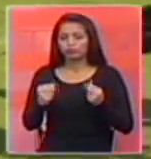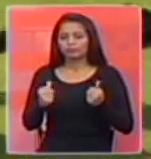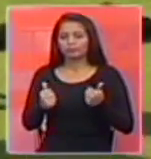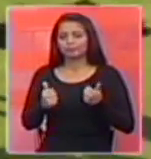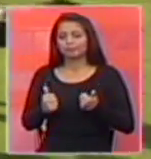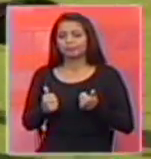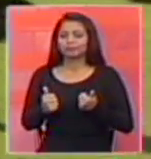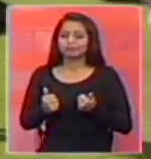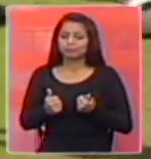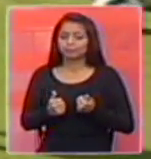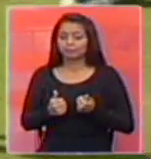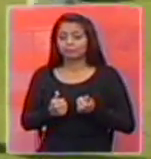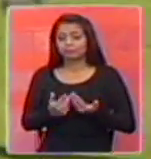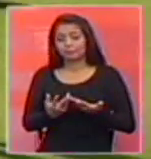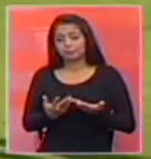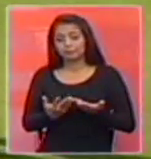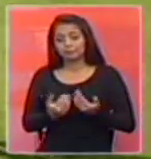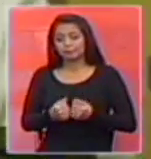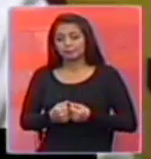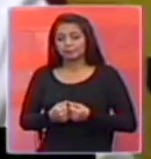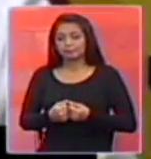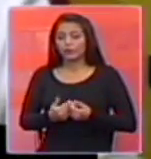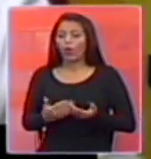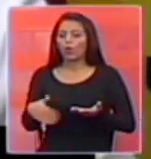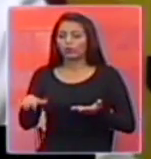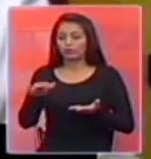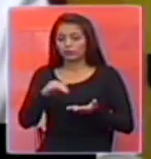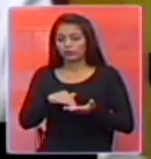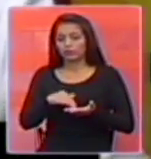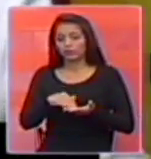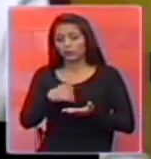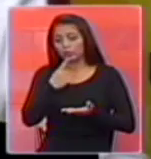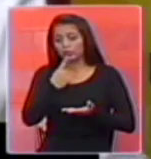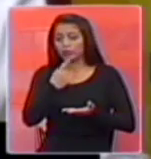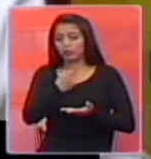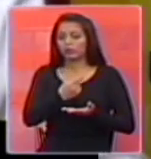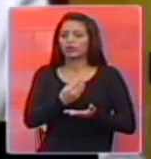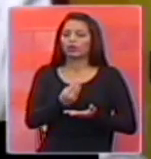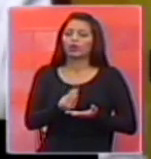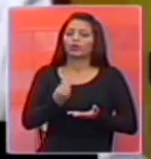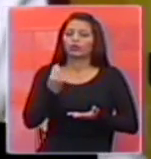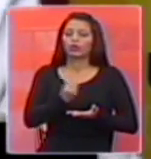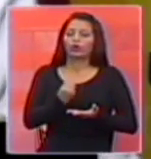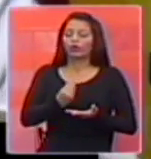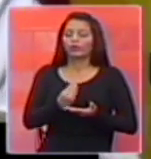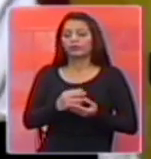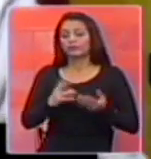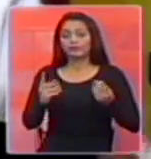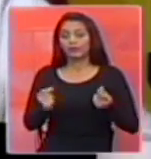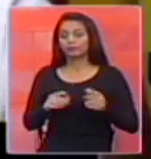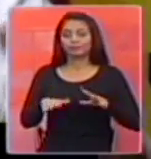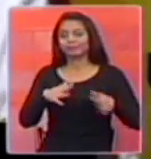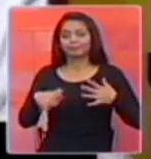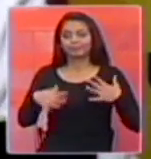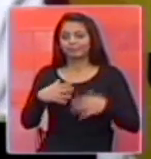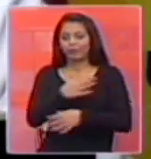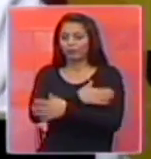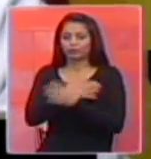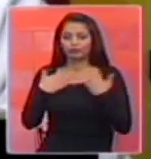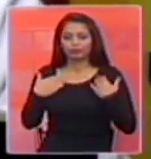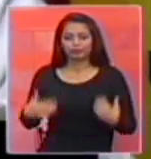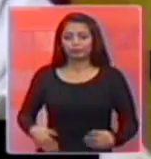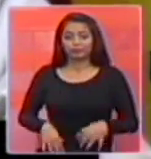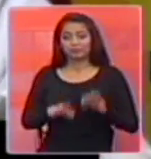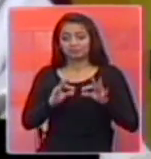Eli Esterilla, y repito, por su juventud, un chico explosivo, cada fibra muscular saca chispa, por